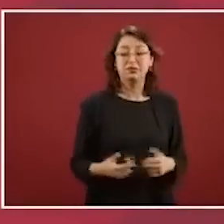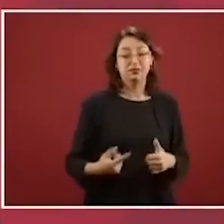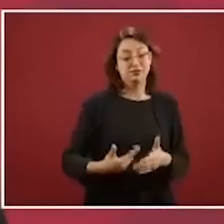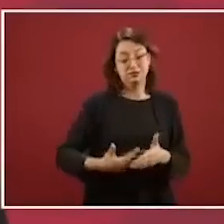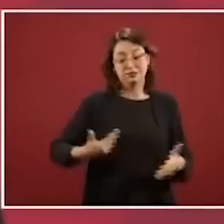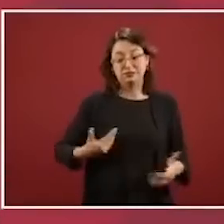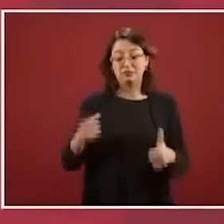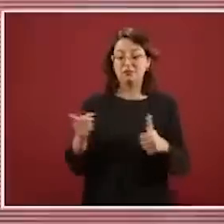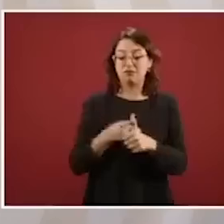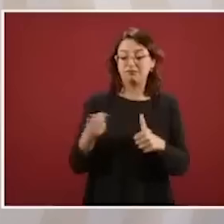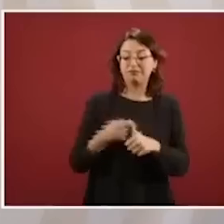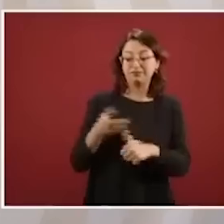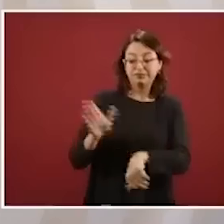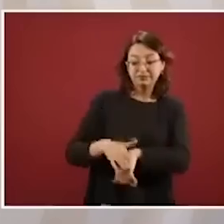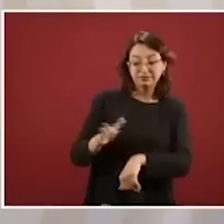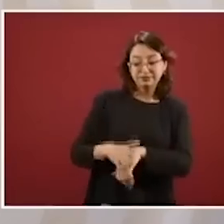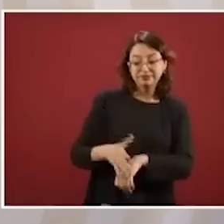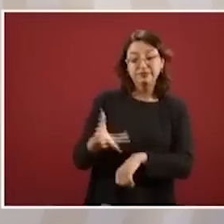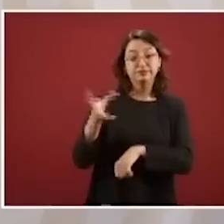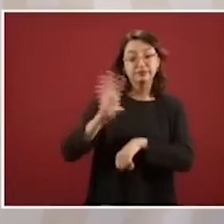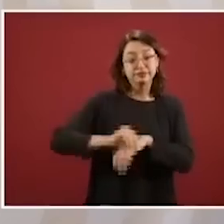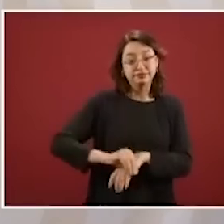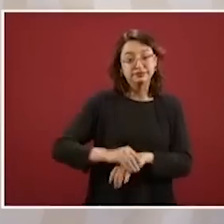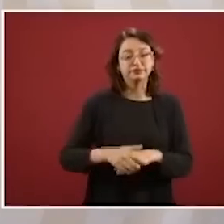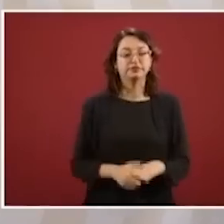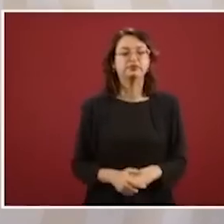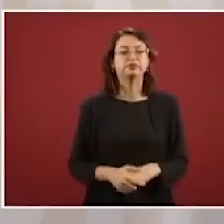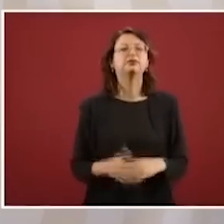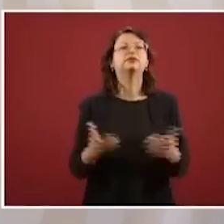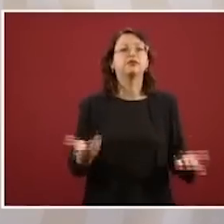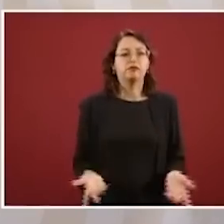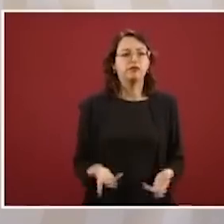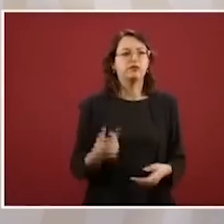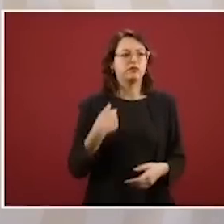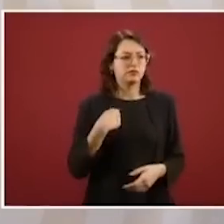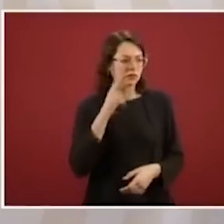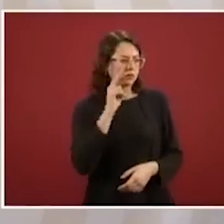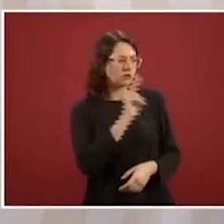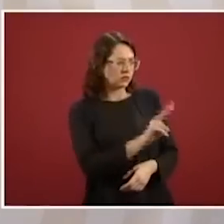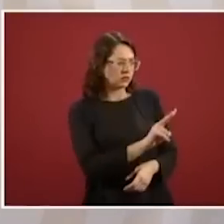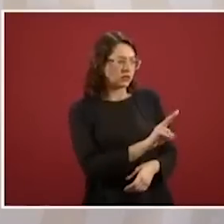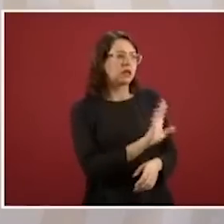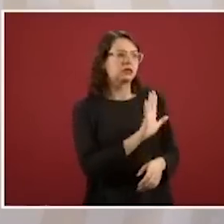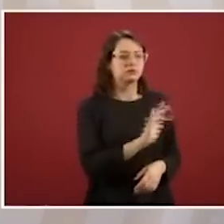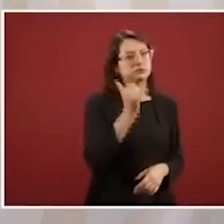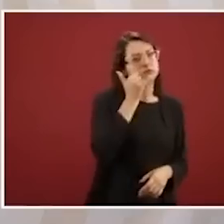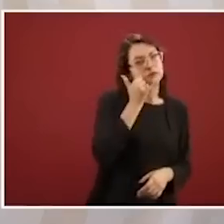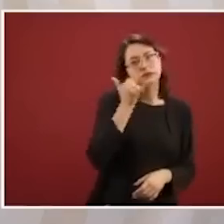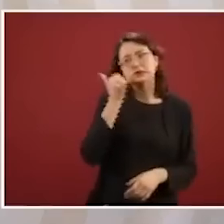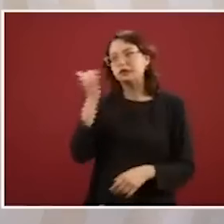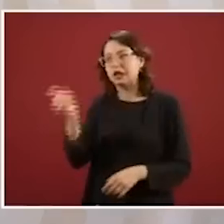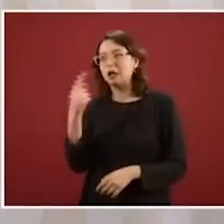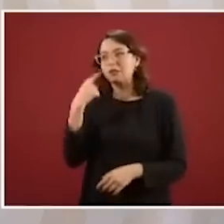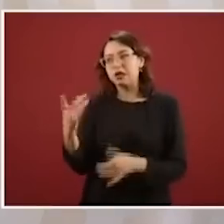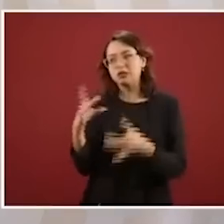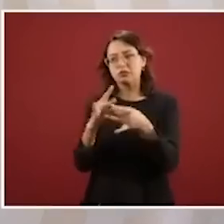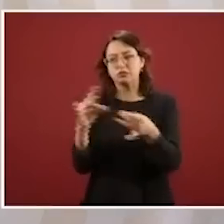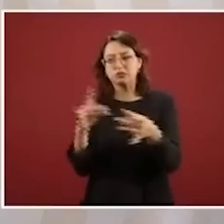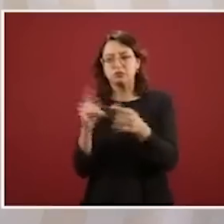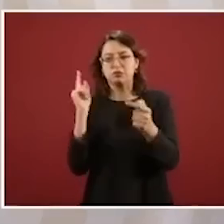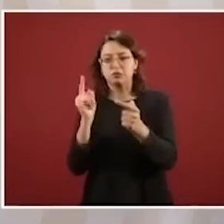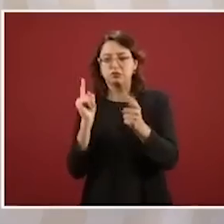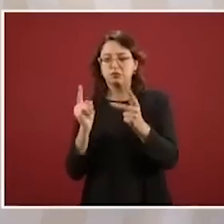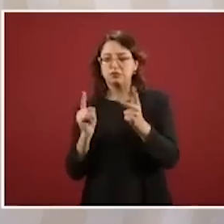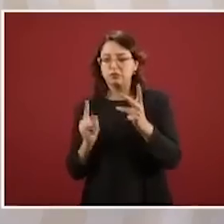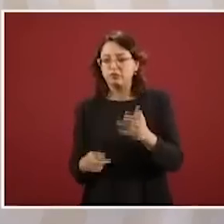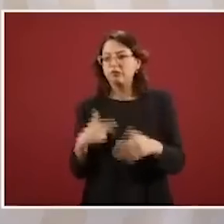Pueden hablarle a la Secretaría de Trabajo: oiga, por conducto de la Cancillería, mándenme un reporte porque ustedes dicen en su ley que este año van a ser